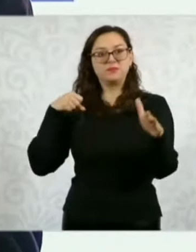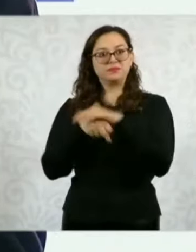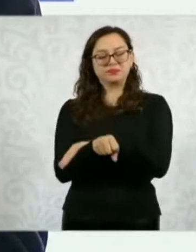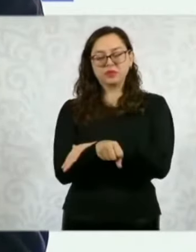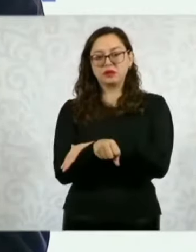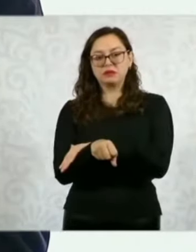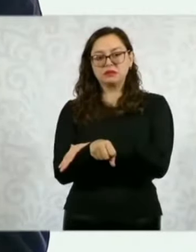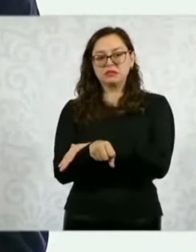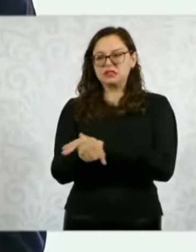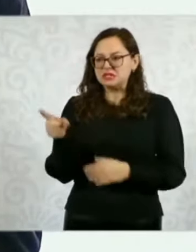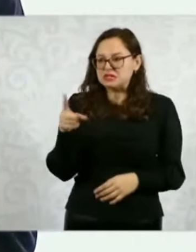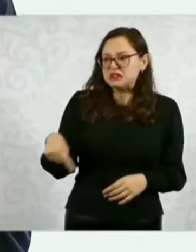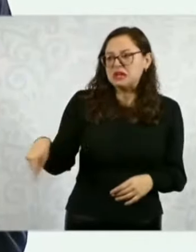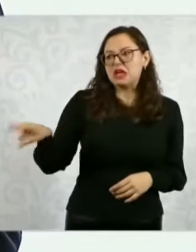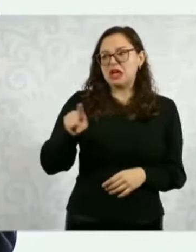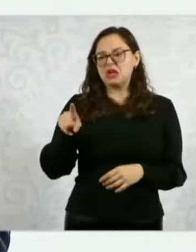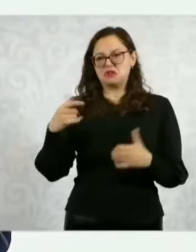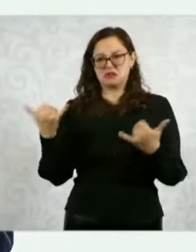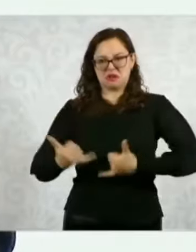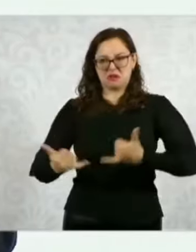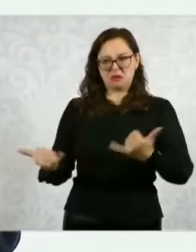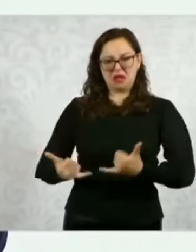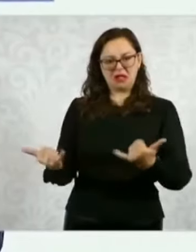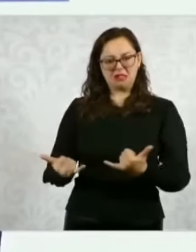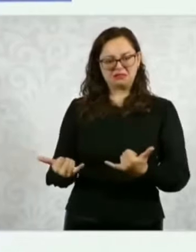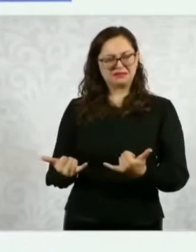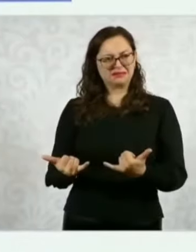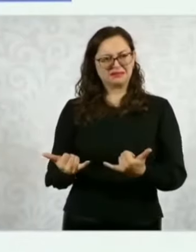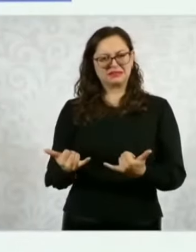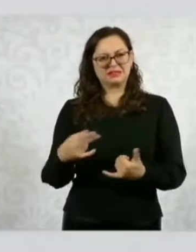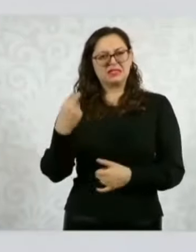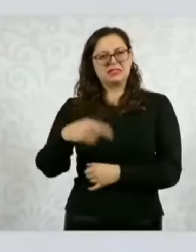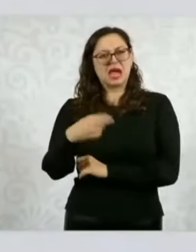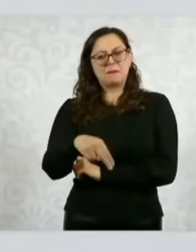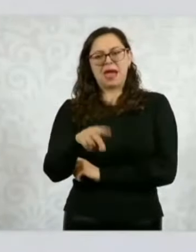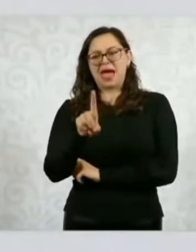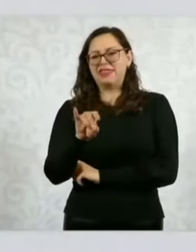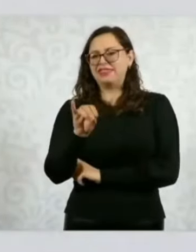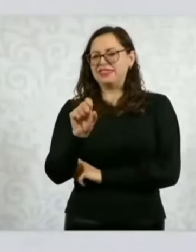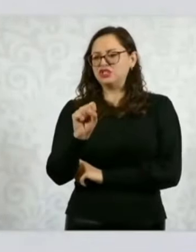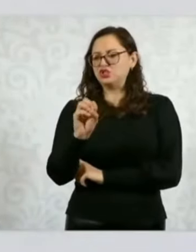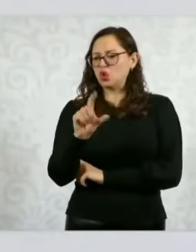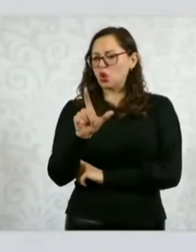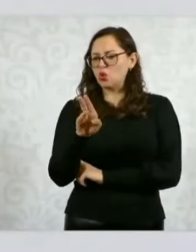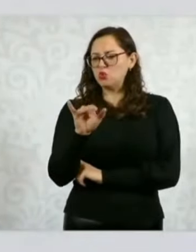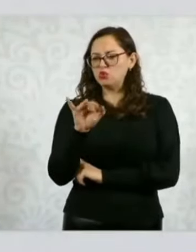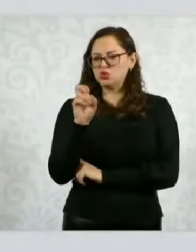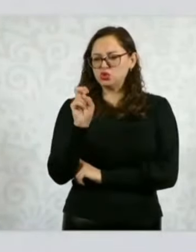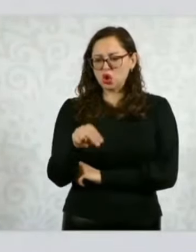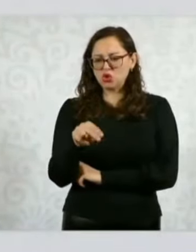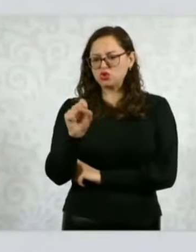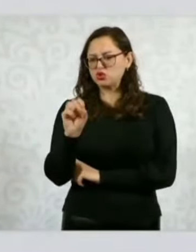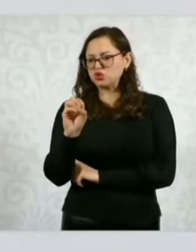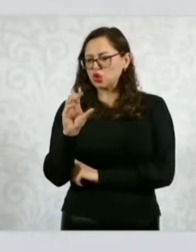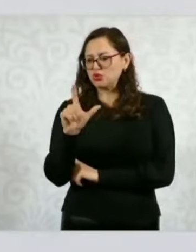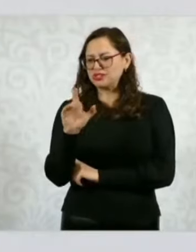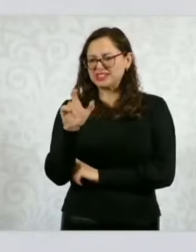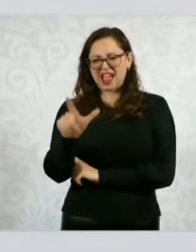disolución social, que no se sabía exactamente qué cosa era eso, pero lo